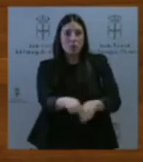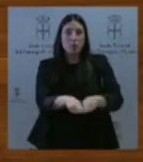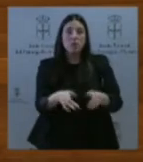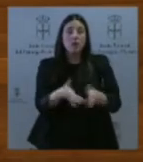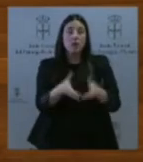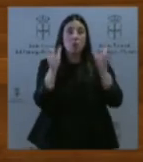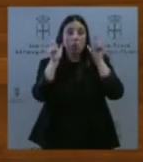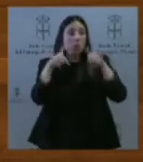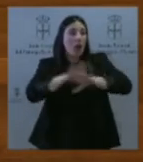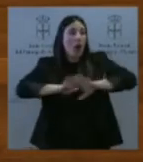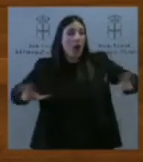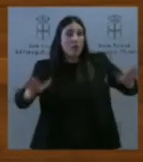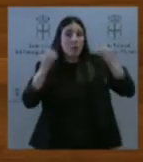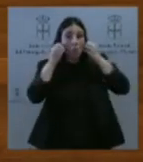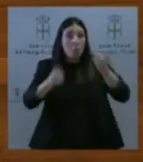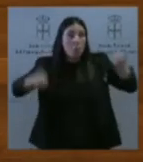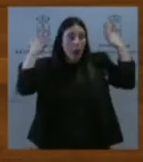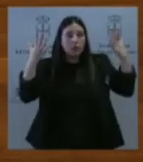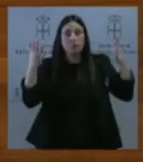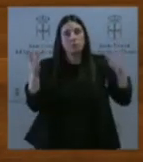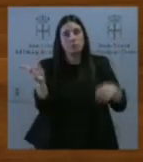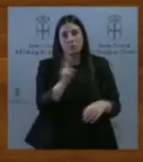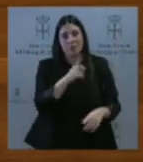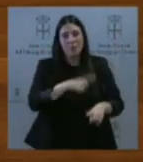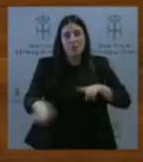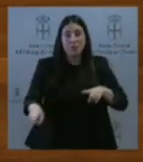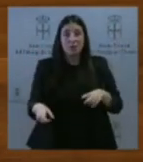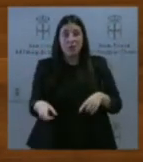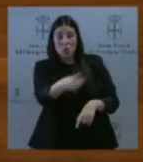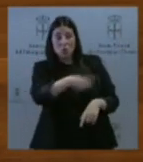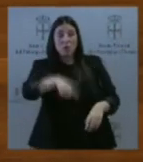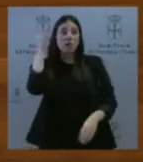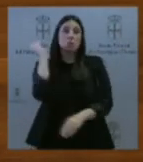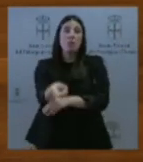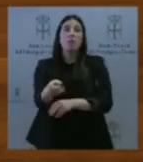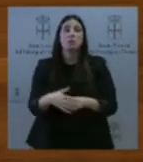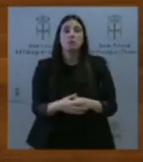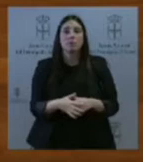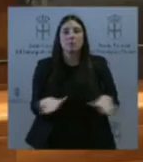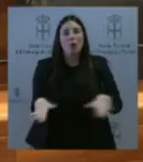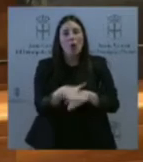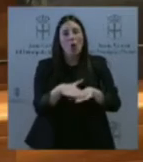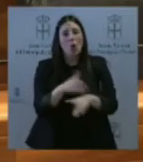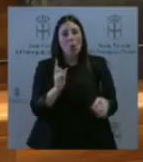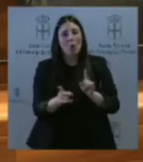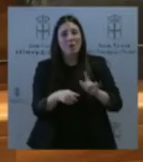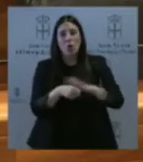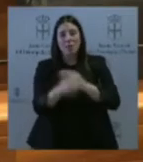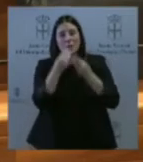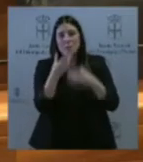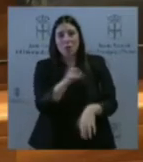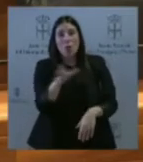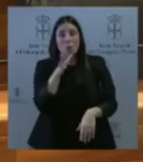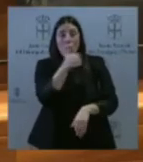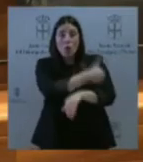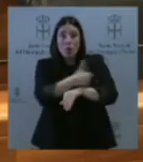están mandando porque pueden imponer su voluntad, pero no están gobernando porque no están escuchando a la ciudadanía. Y lo que lamento